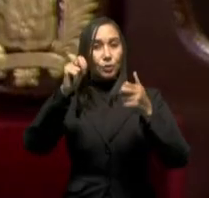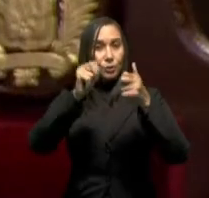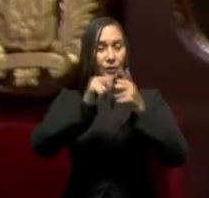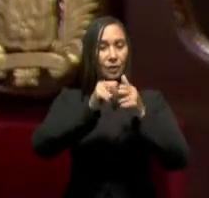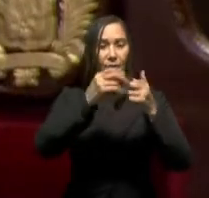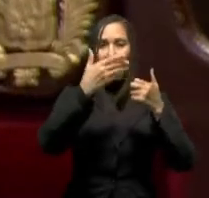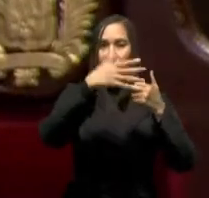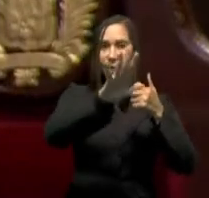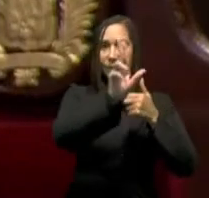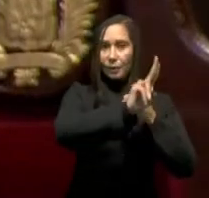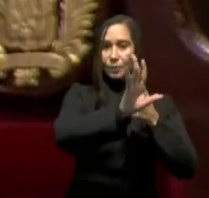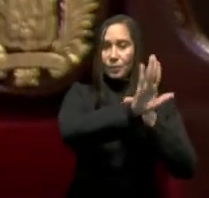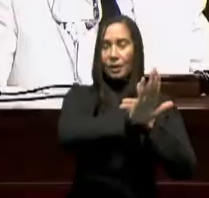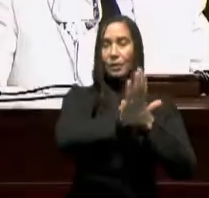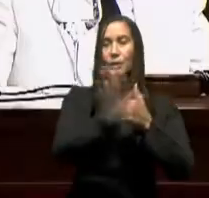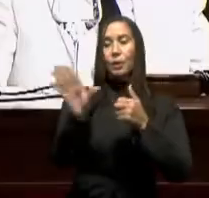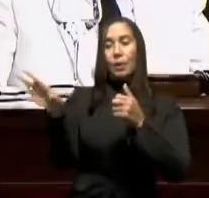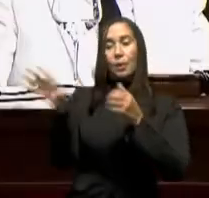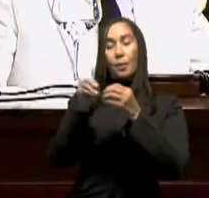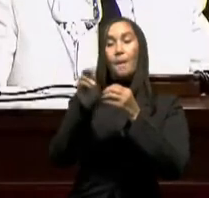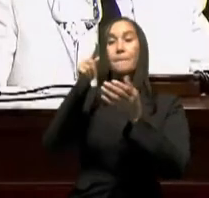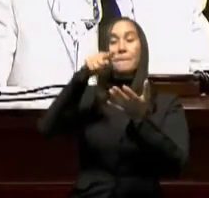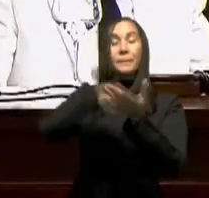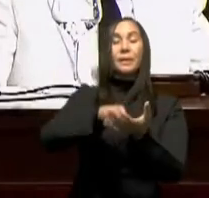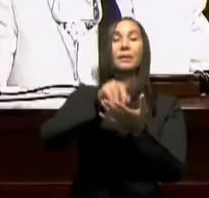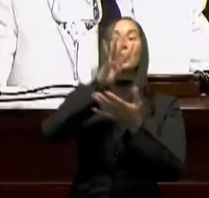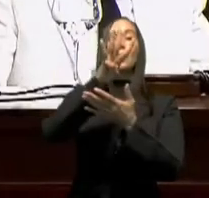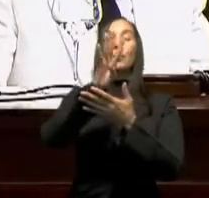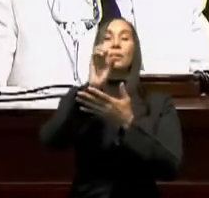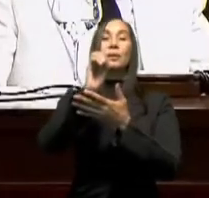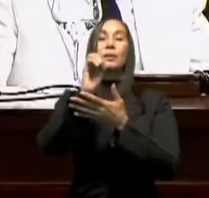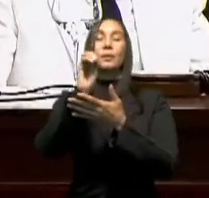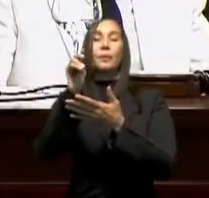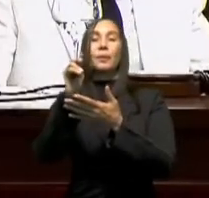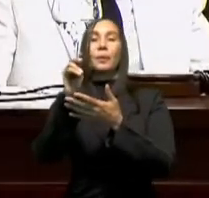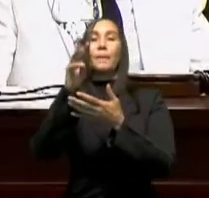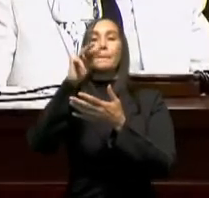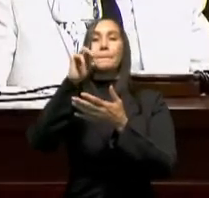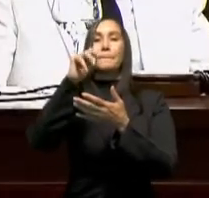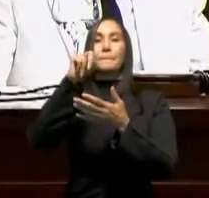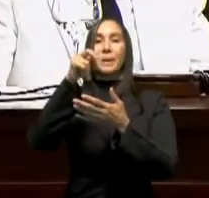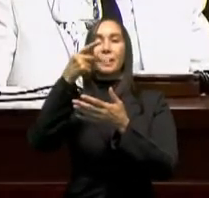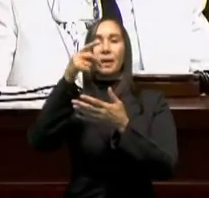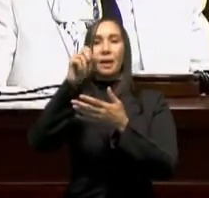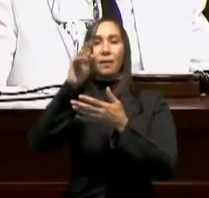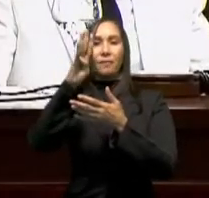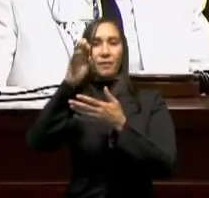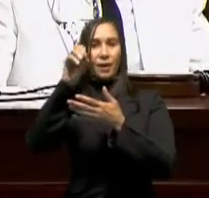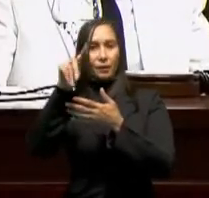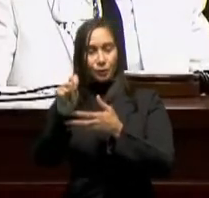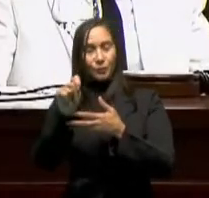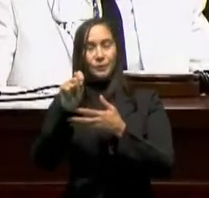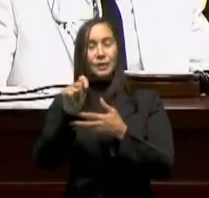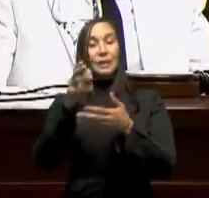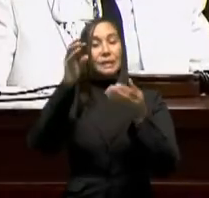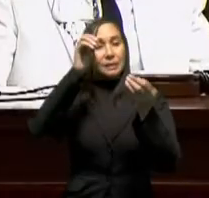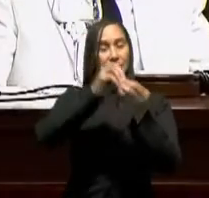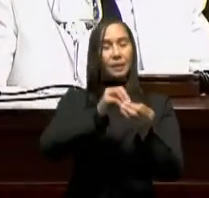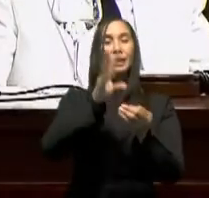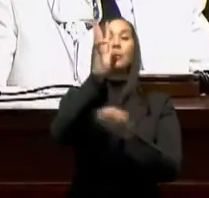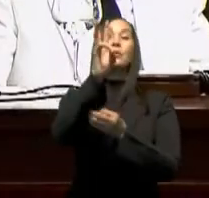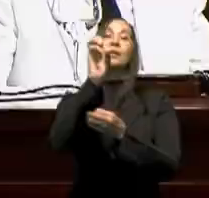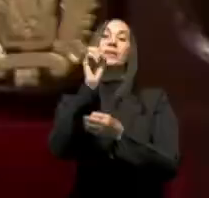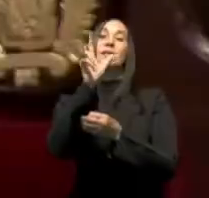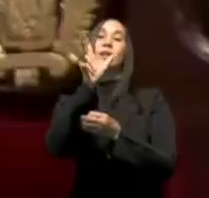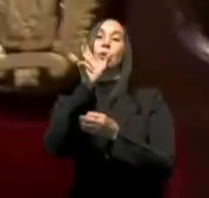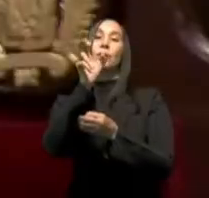producción, y hemos contratado 1.504 megavatios de generación renovable, de los cuales ya tenemos 630